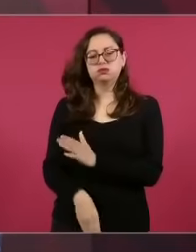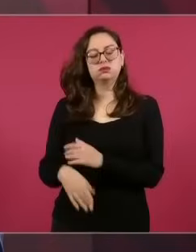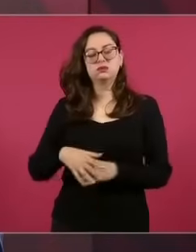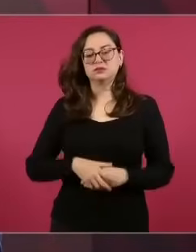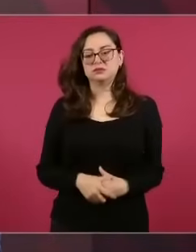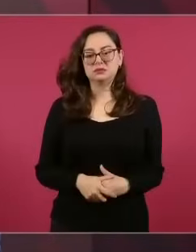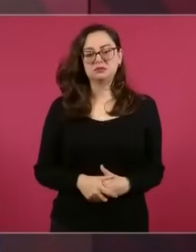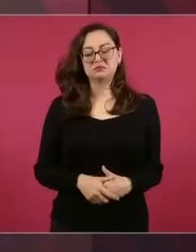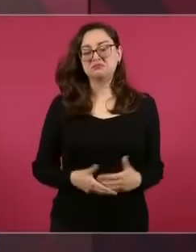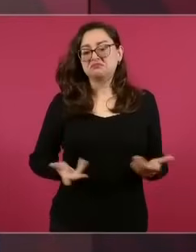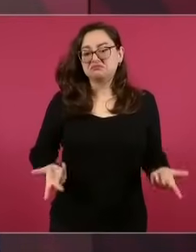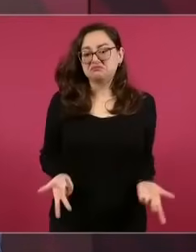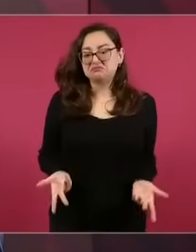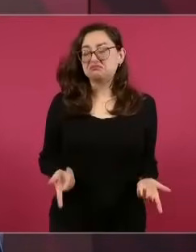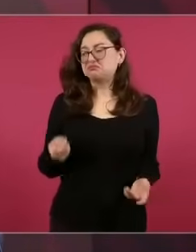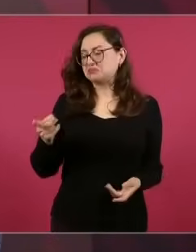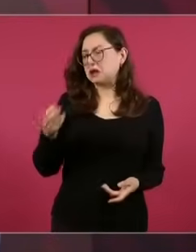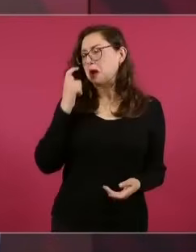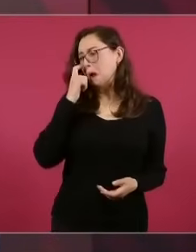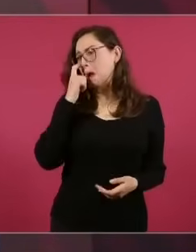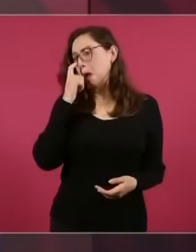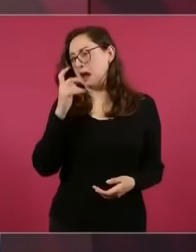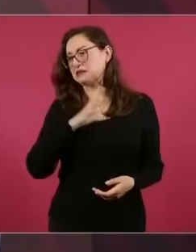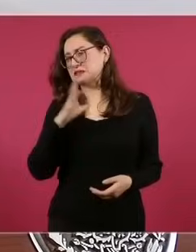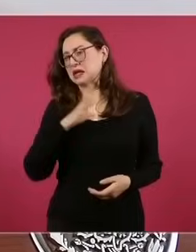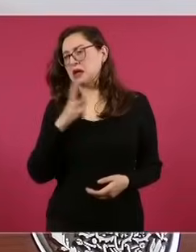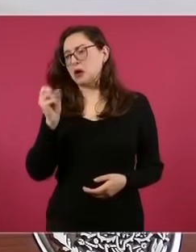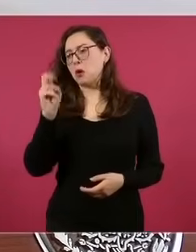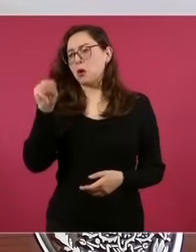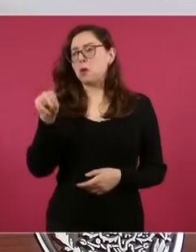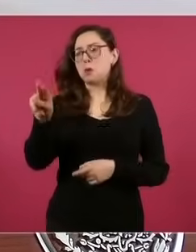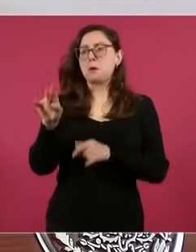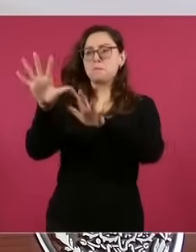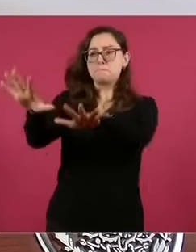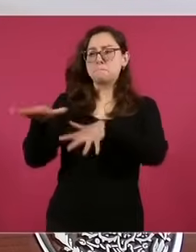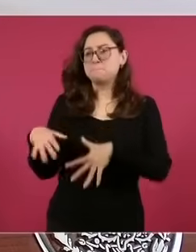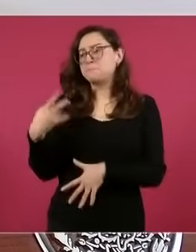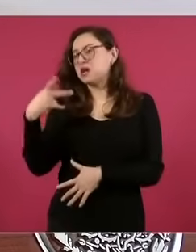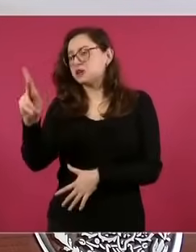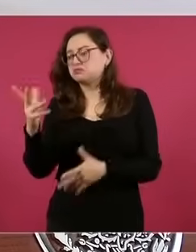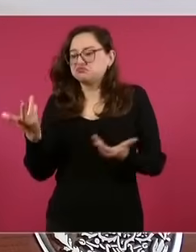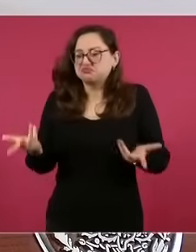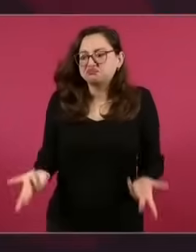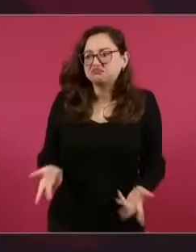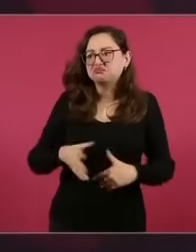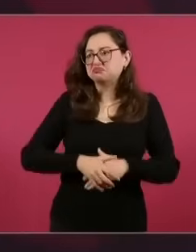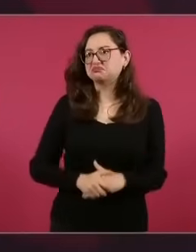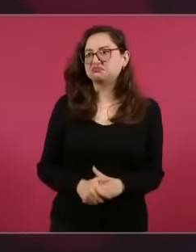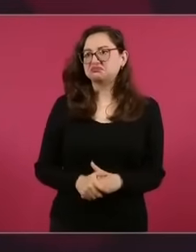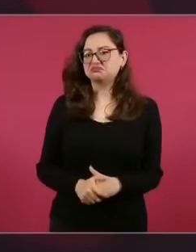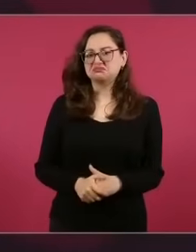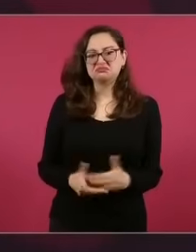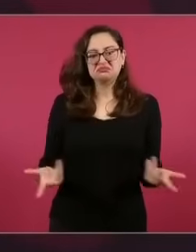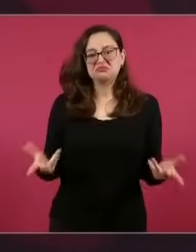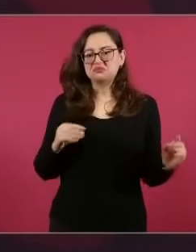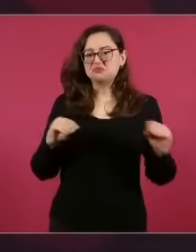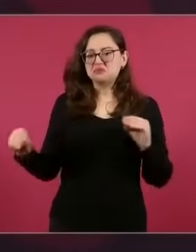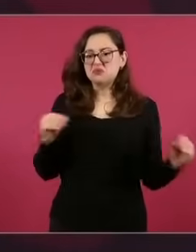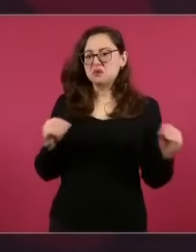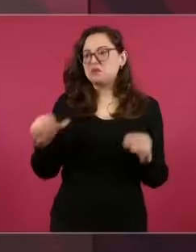Está nada más ahí de adorno, de florero, un